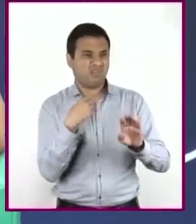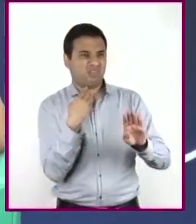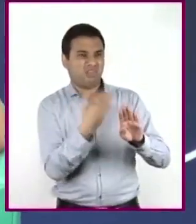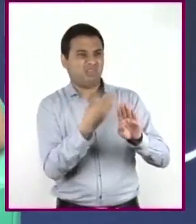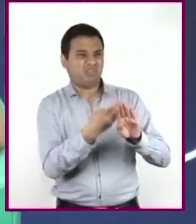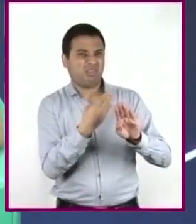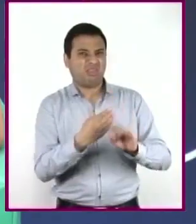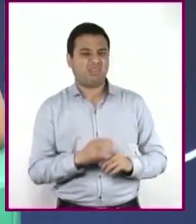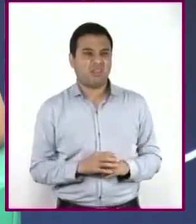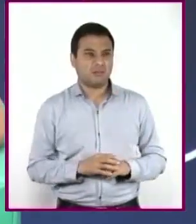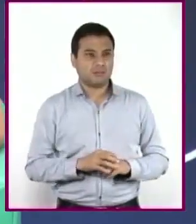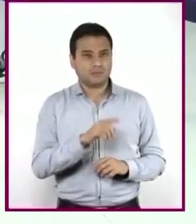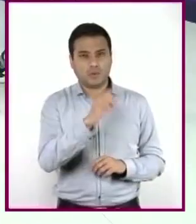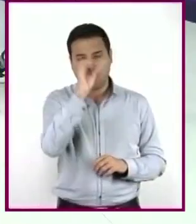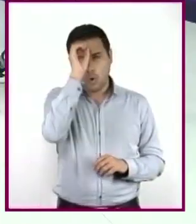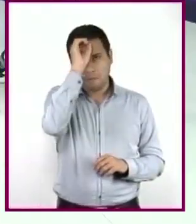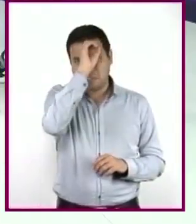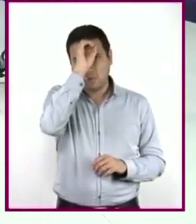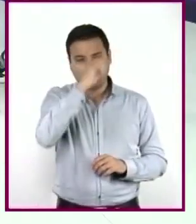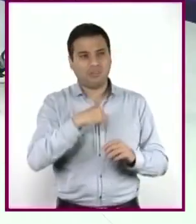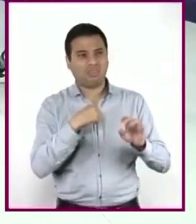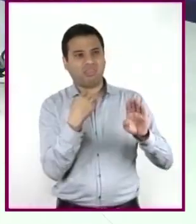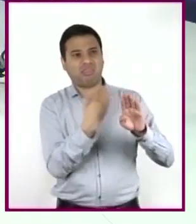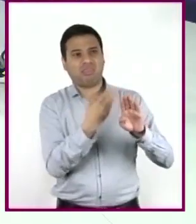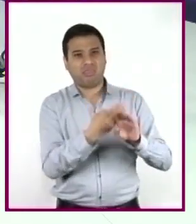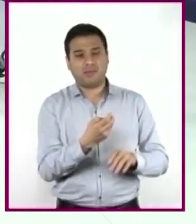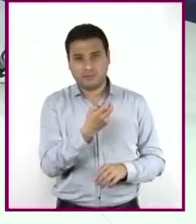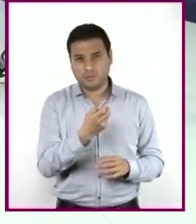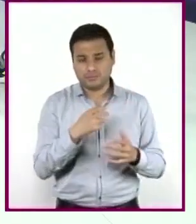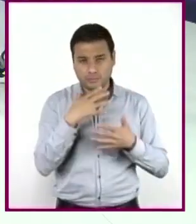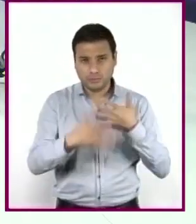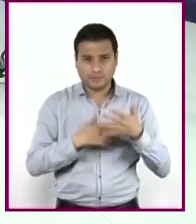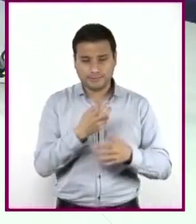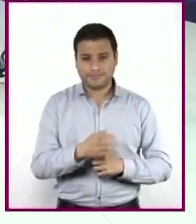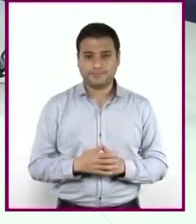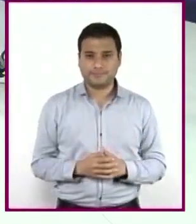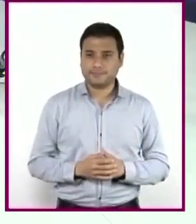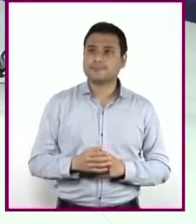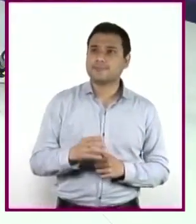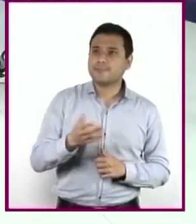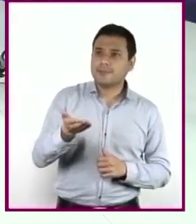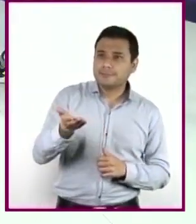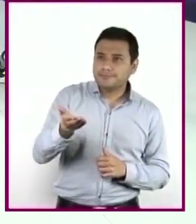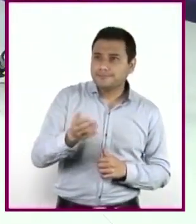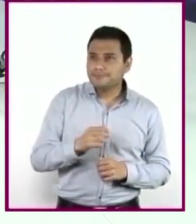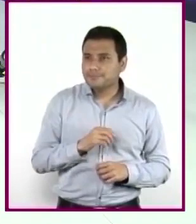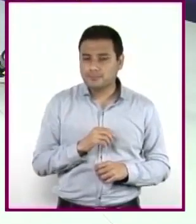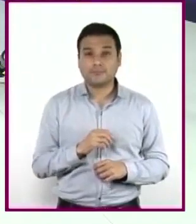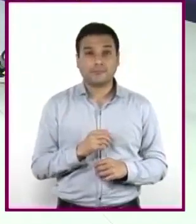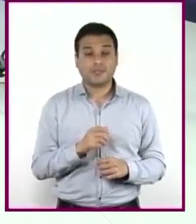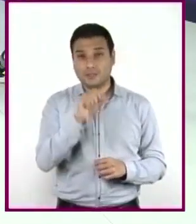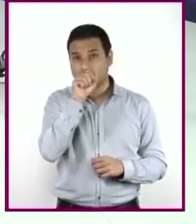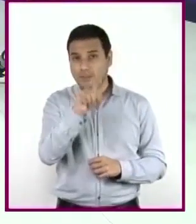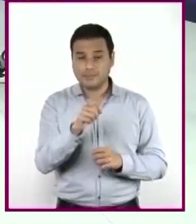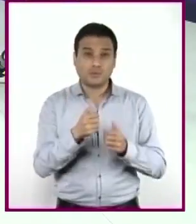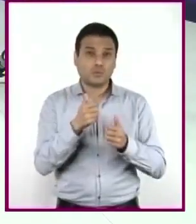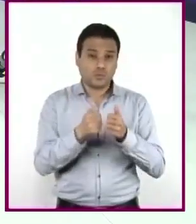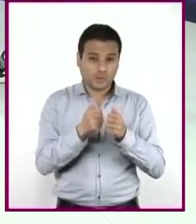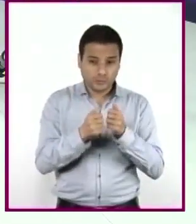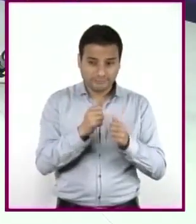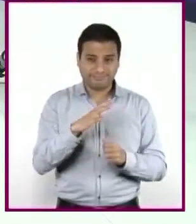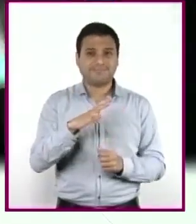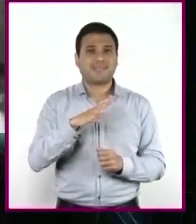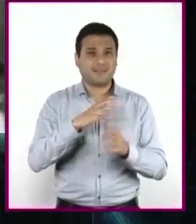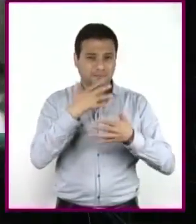expresarse. Exactamente, está expresando una opinión de cualquier cosa que esté en el internet. ¿De ahí? Pues también